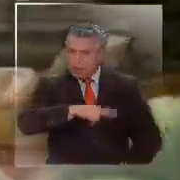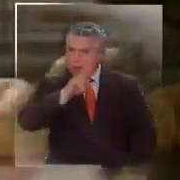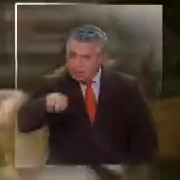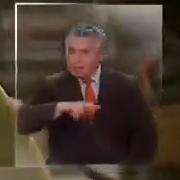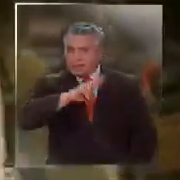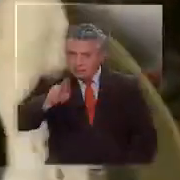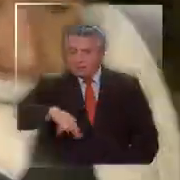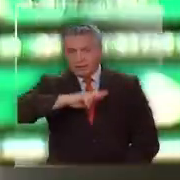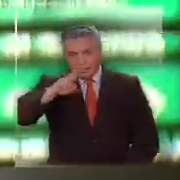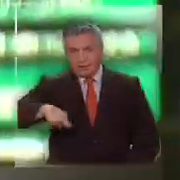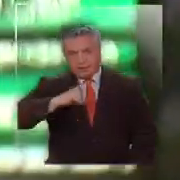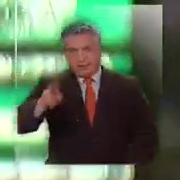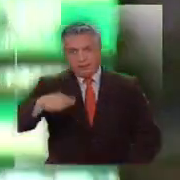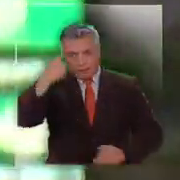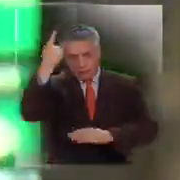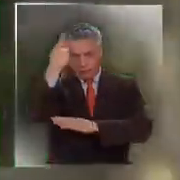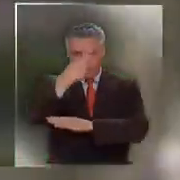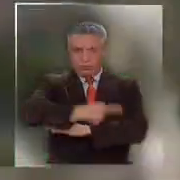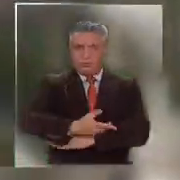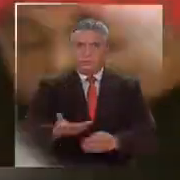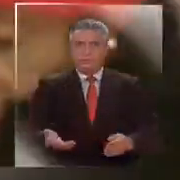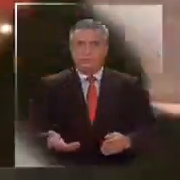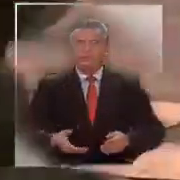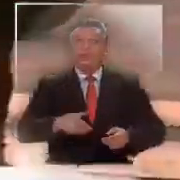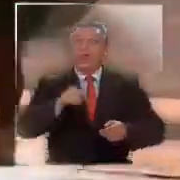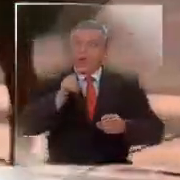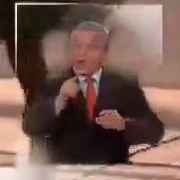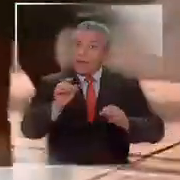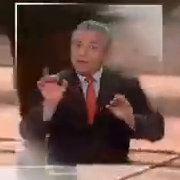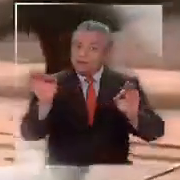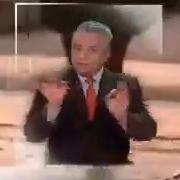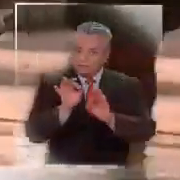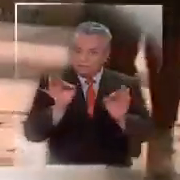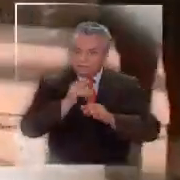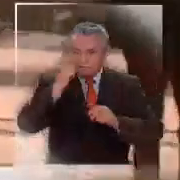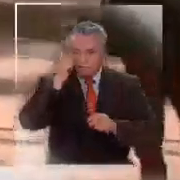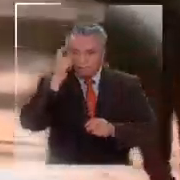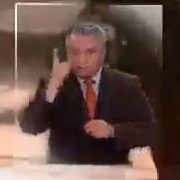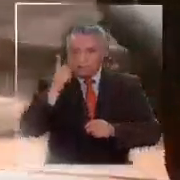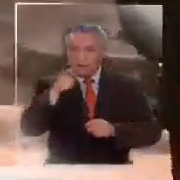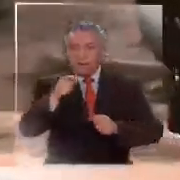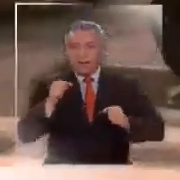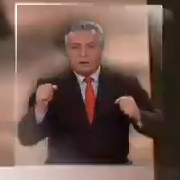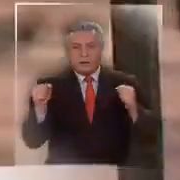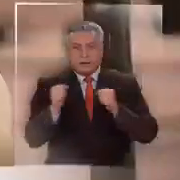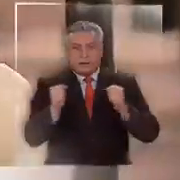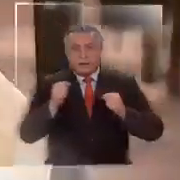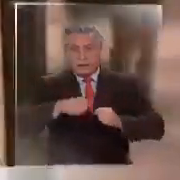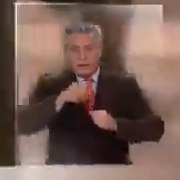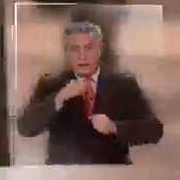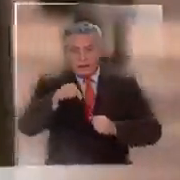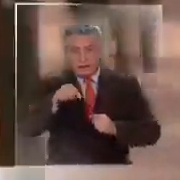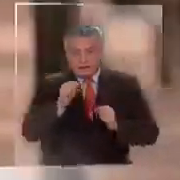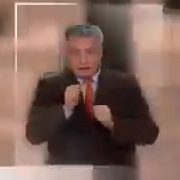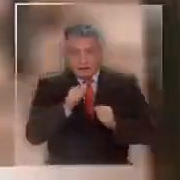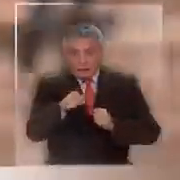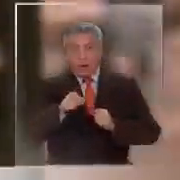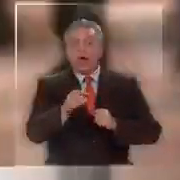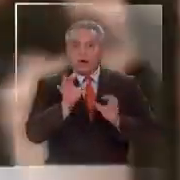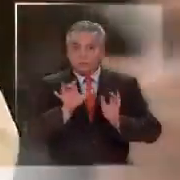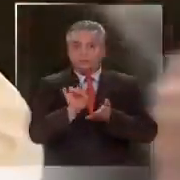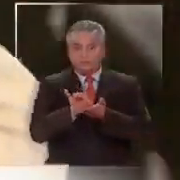Son recomendaciones útiles para enfrentar las heladas preinvernales que durarán al menos toda esta semana.